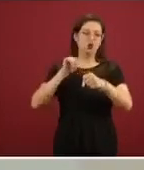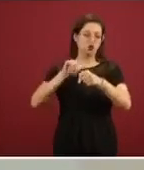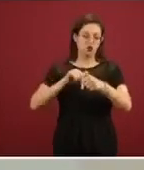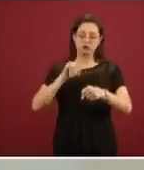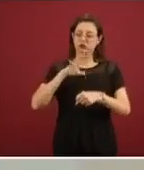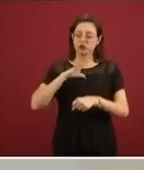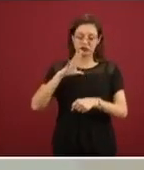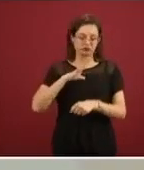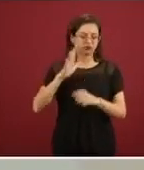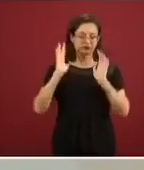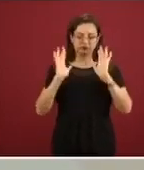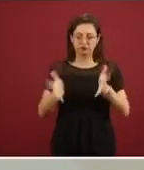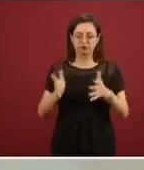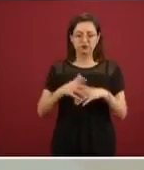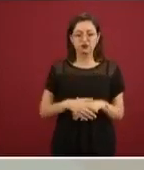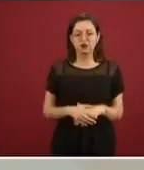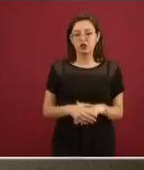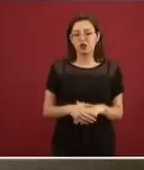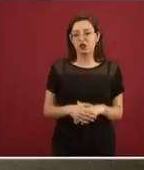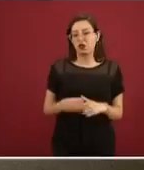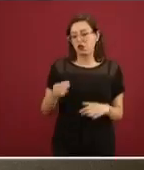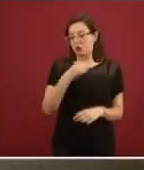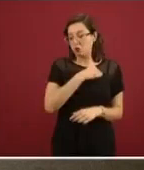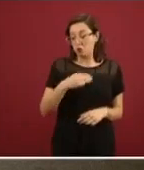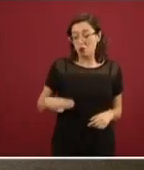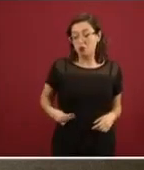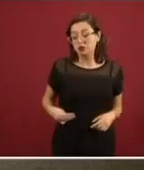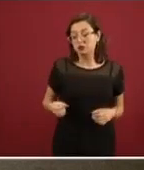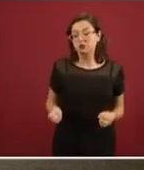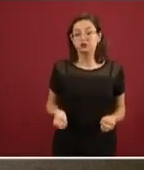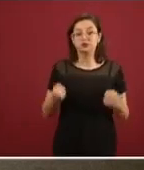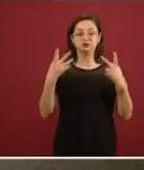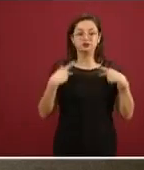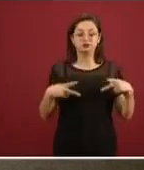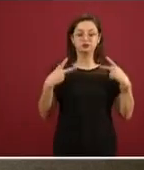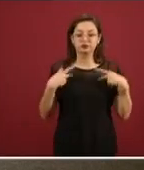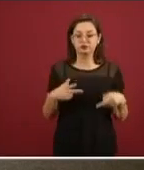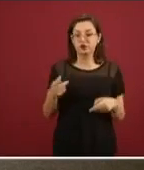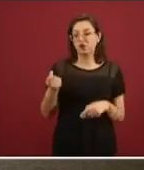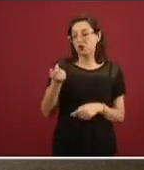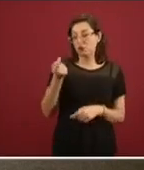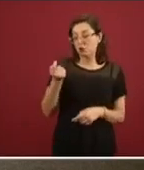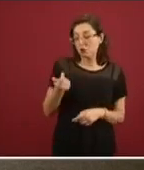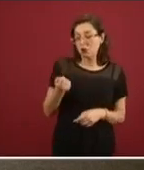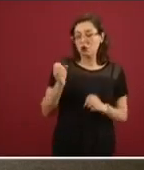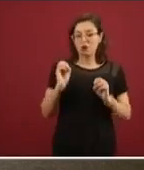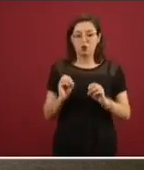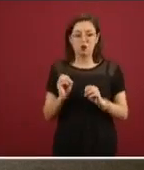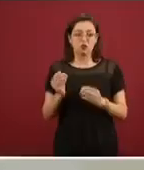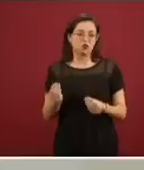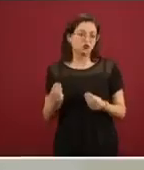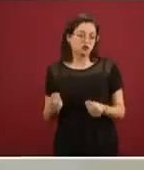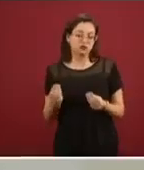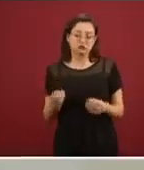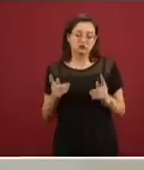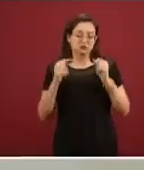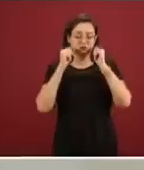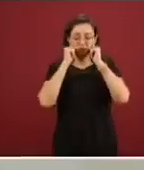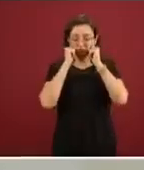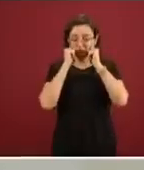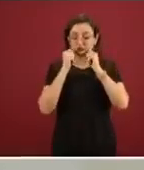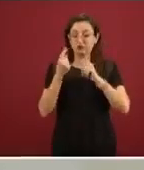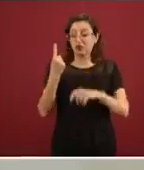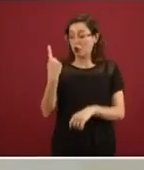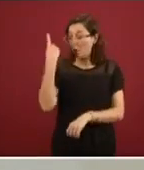generar estadística. Esto es independiente si el municipio tiene poca población o tuviera mucha población. En el momento